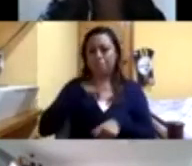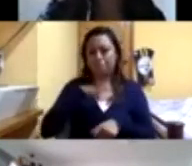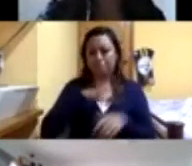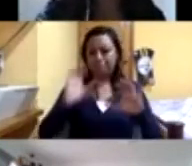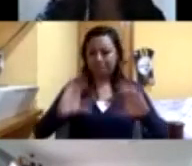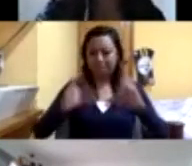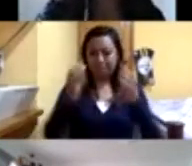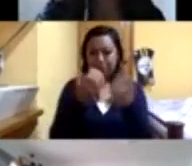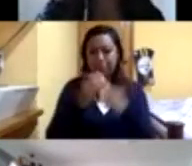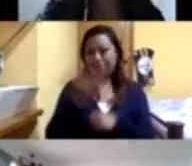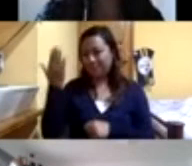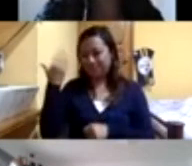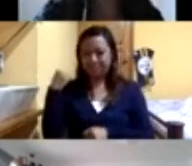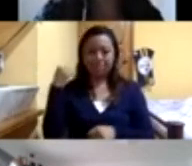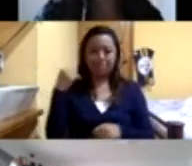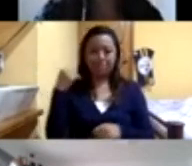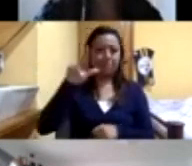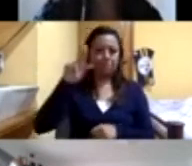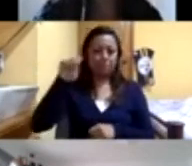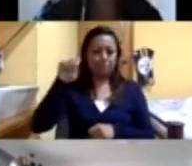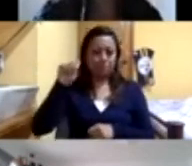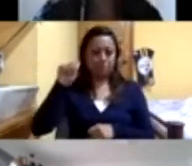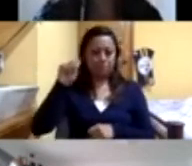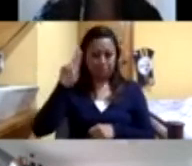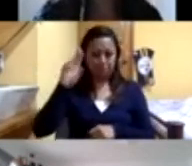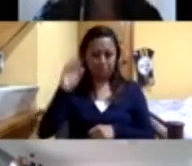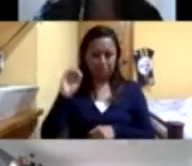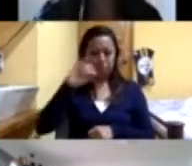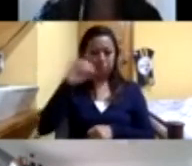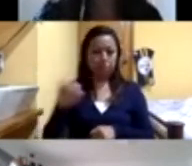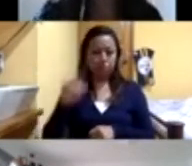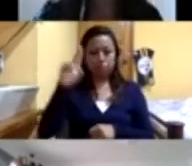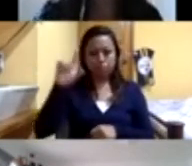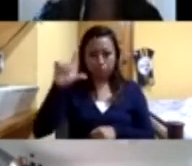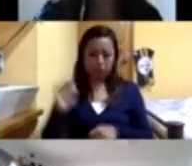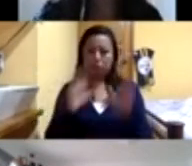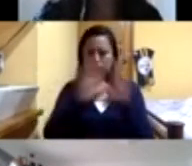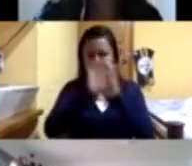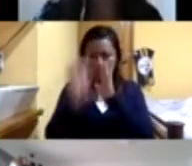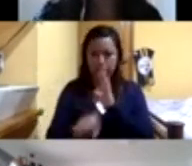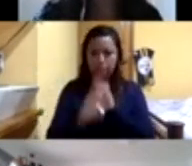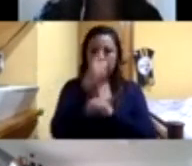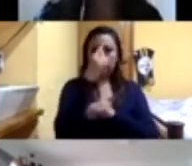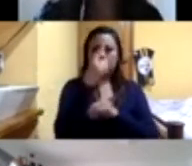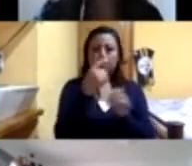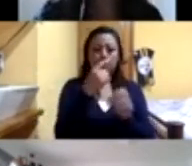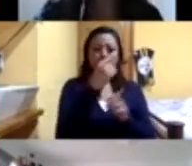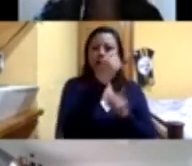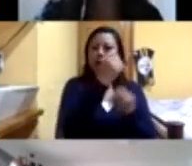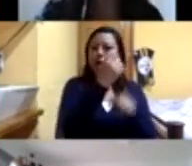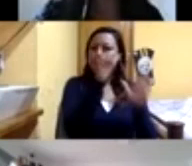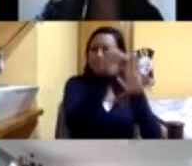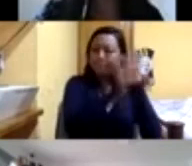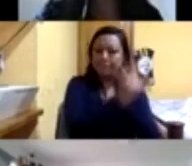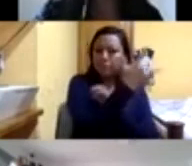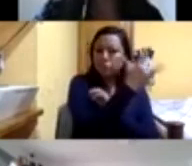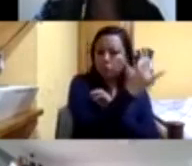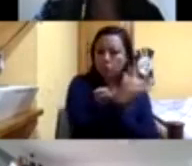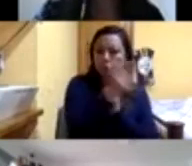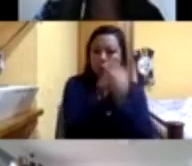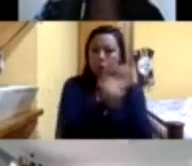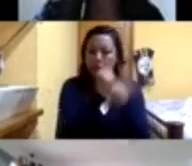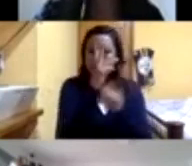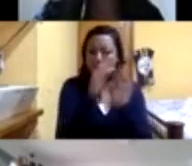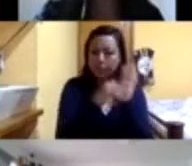Julio. Desde julio del año pasado que entró a la unidad de transparencia y cambió la titularidad,